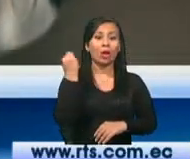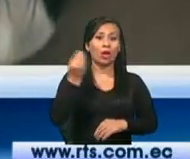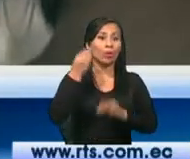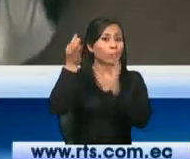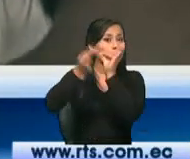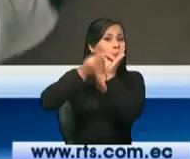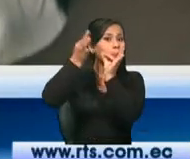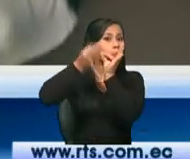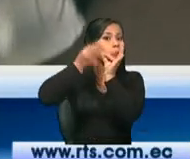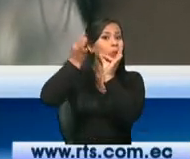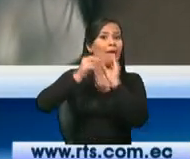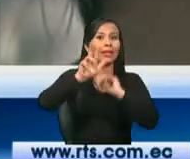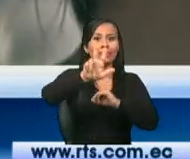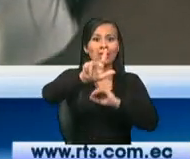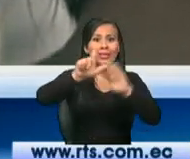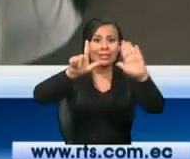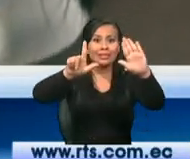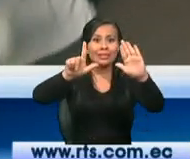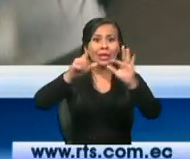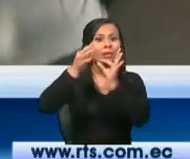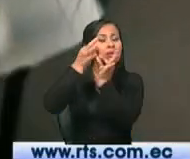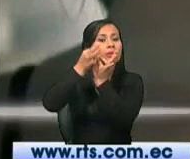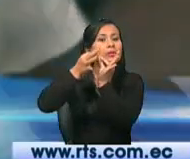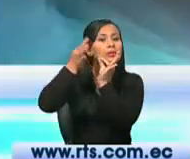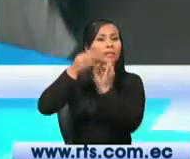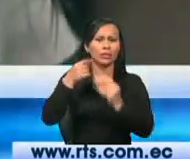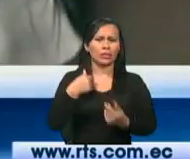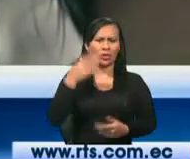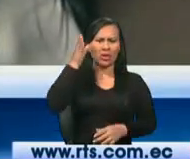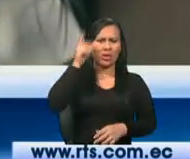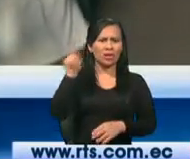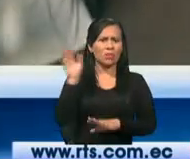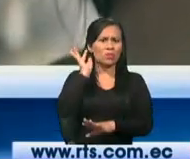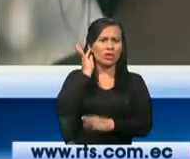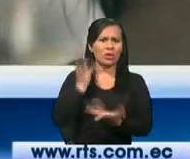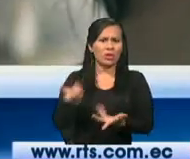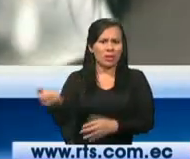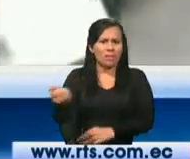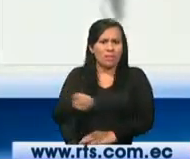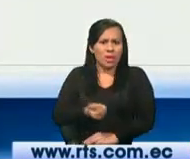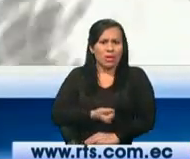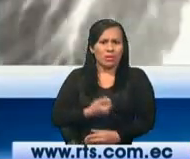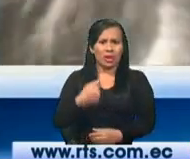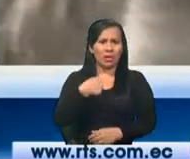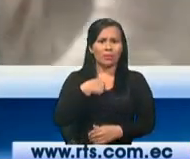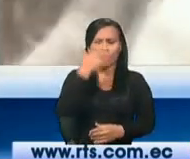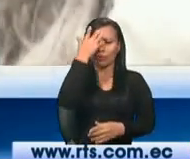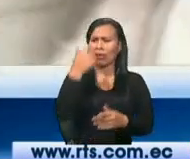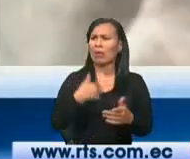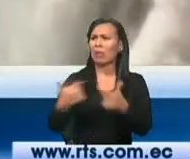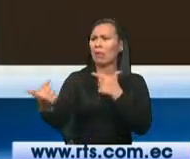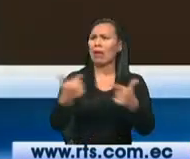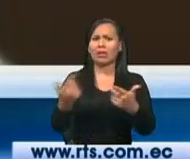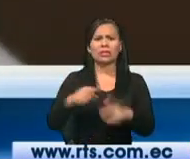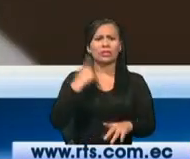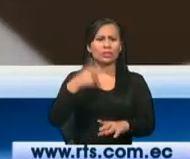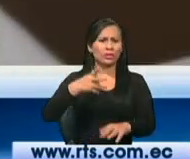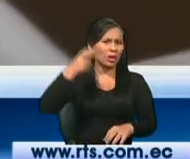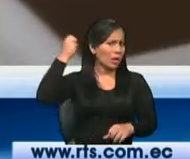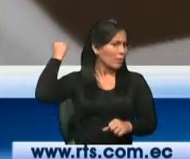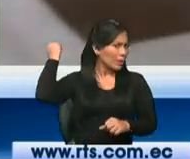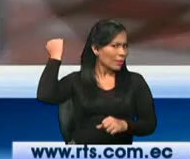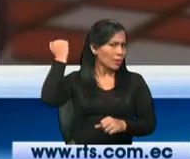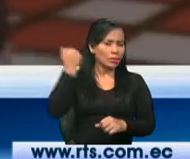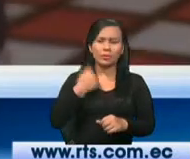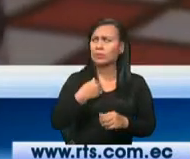suturaron 37 puntos. Lo que ella quiso fue matarme, porque no hubo ni una discusión, no hubo nada. Simplemente ella me atacó por la espalda y en lo